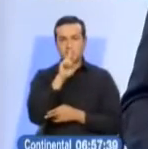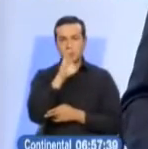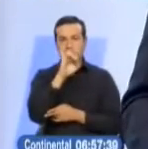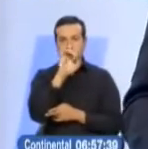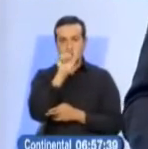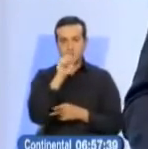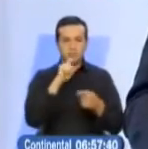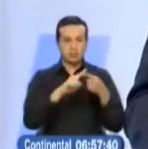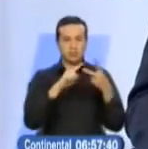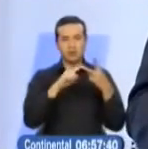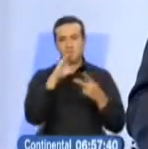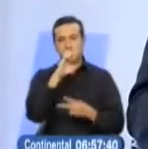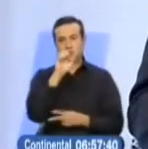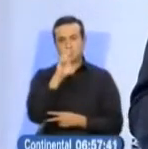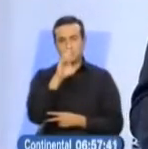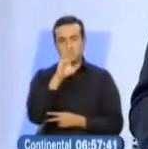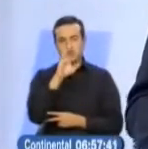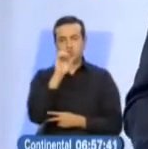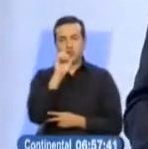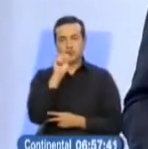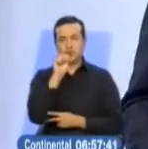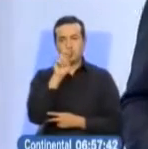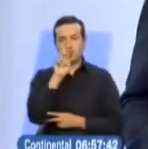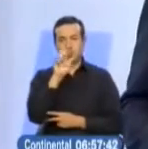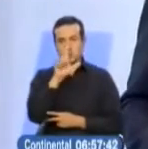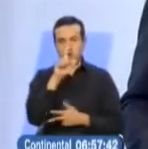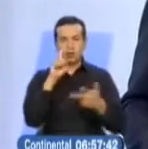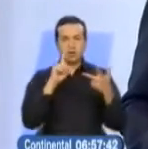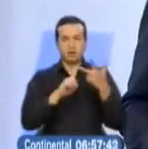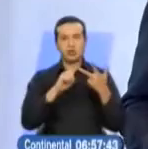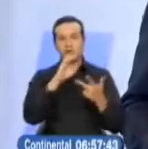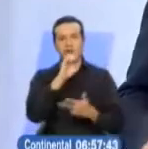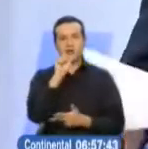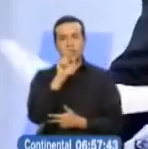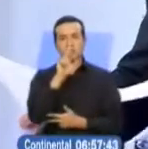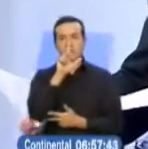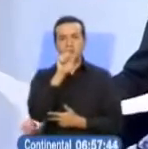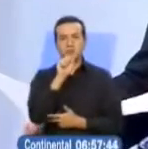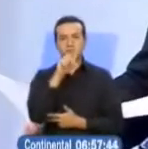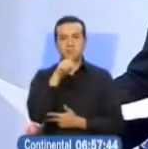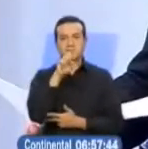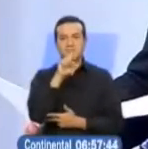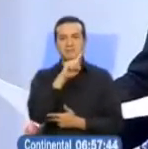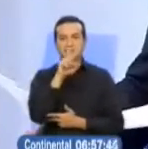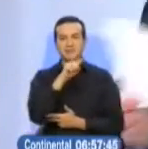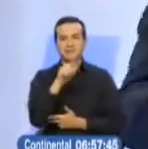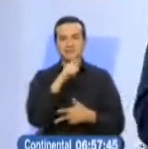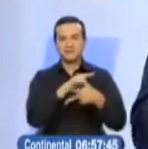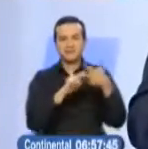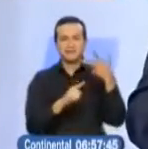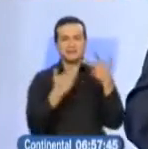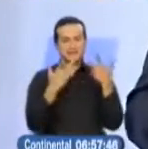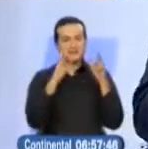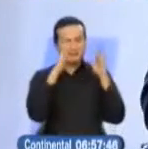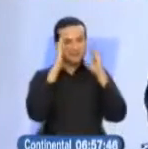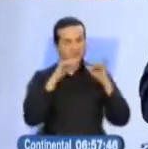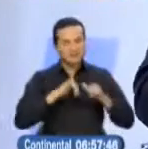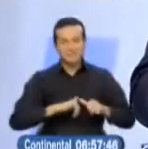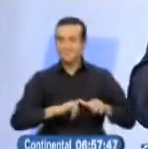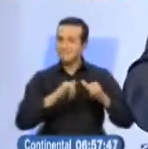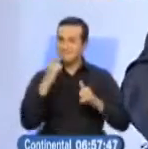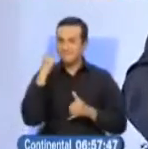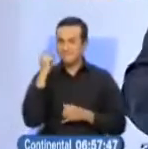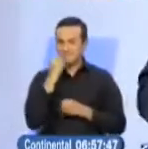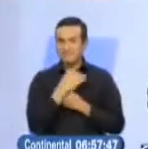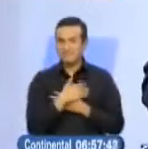tendremos a César Coronel Jones y luego tendremos a Carlos Páez. ¿Qué temas vamos a tratar con cada uno de ellos? Sigan en nuestra sintonía y se van a